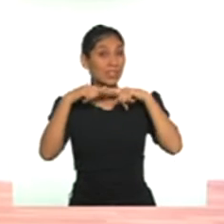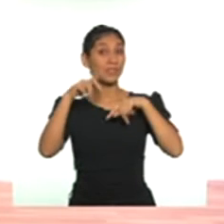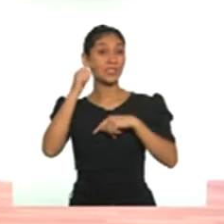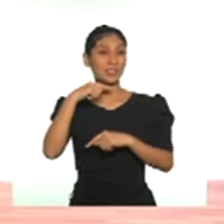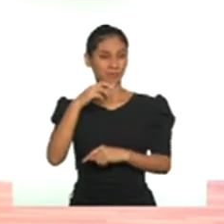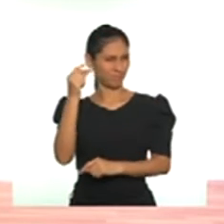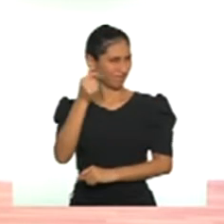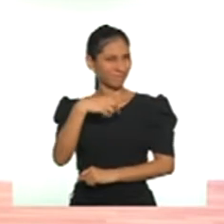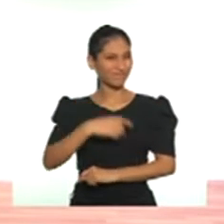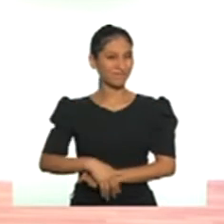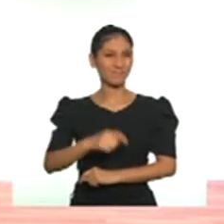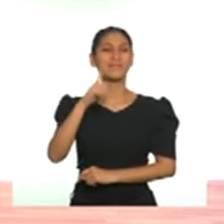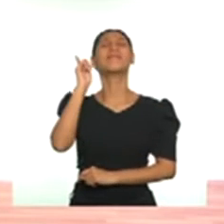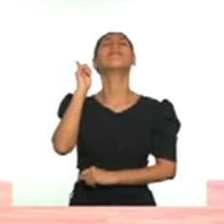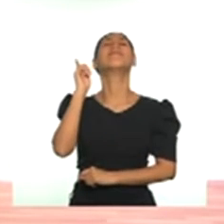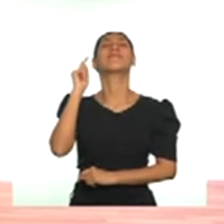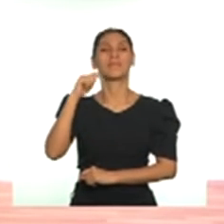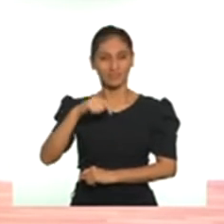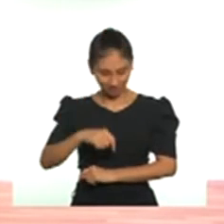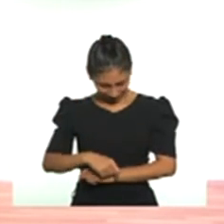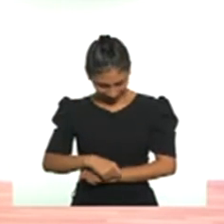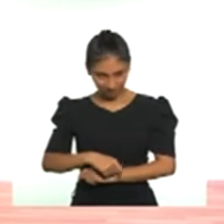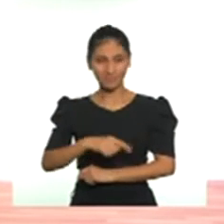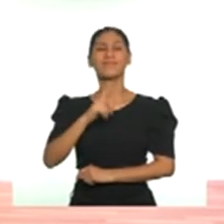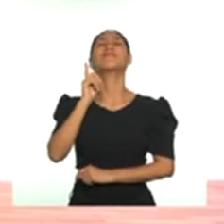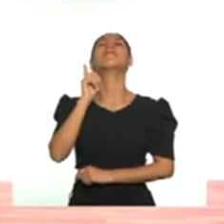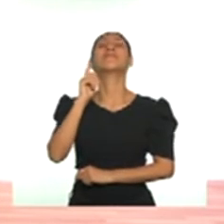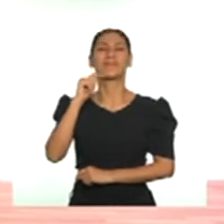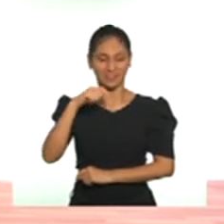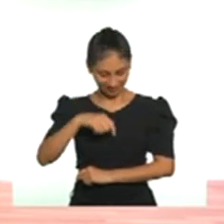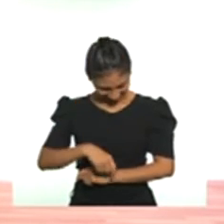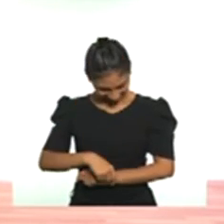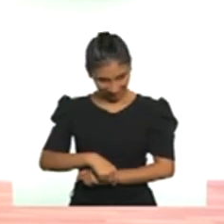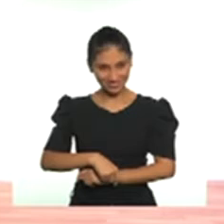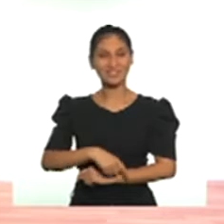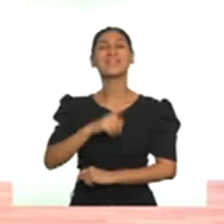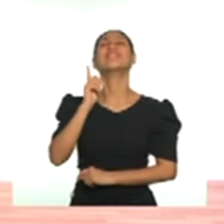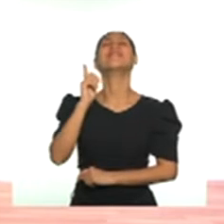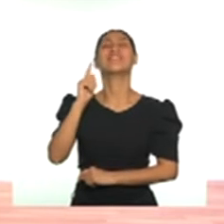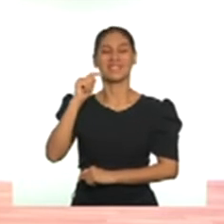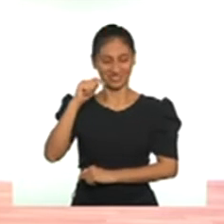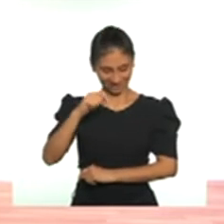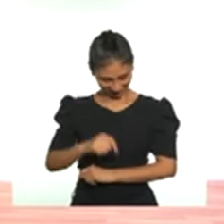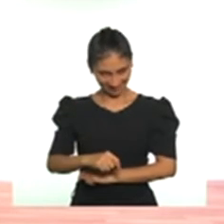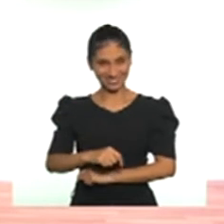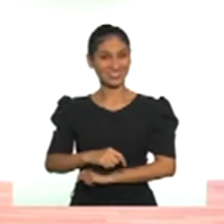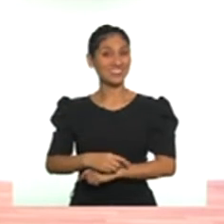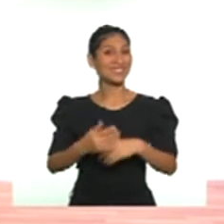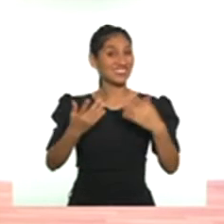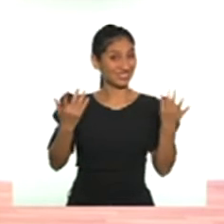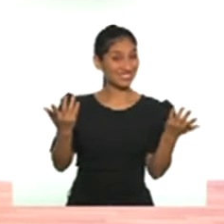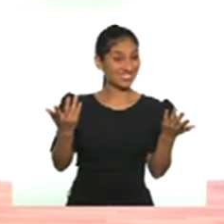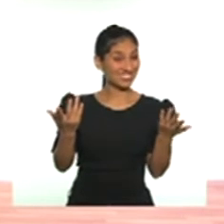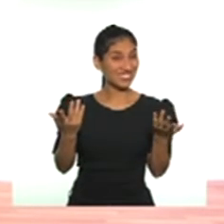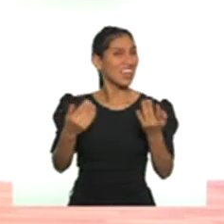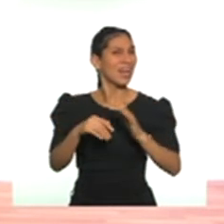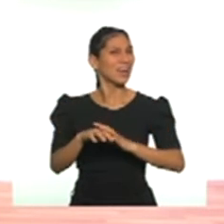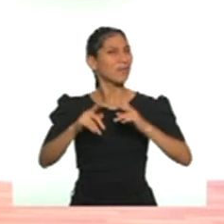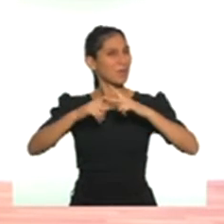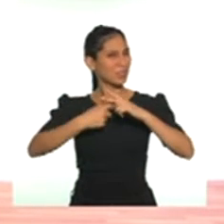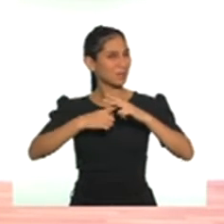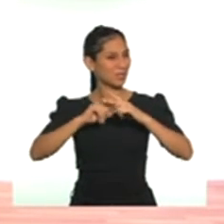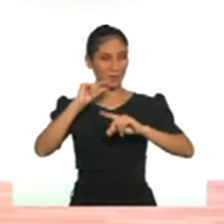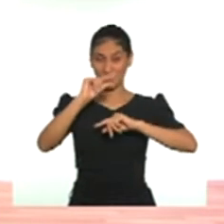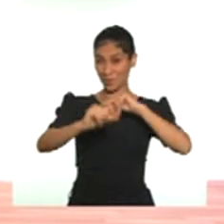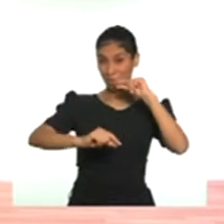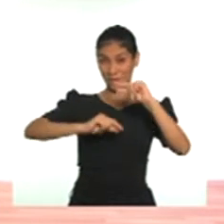la cabeza? Claro, arriba y abajo. Arriba, abajo, arriba, abajo. Vamos a